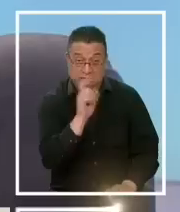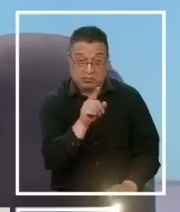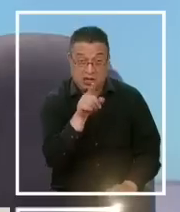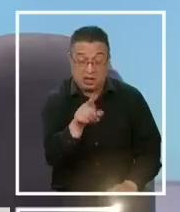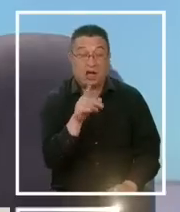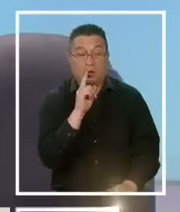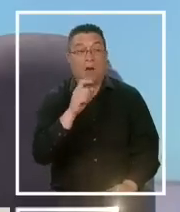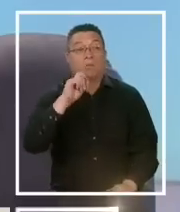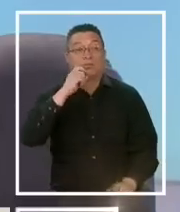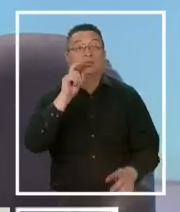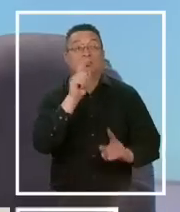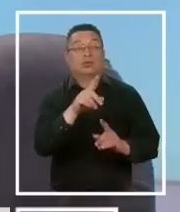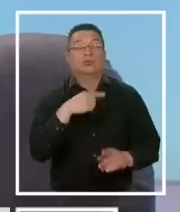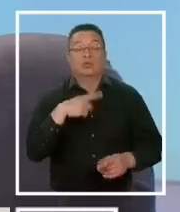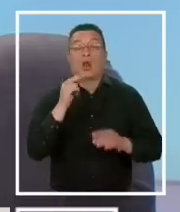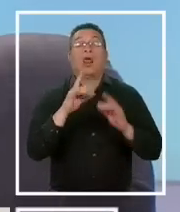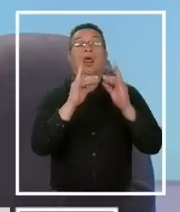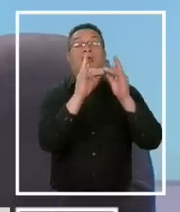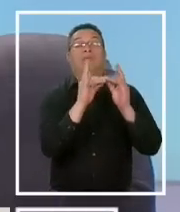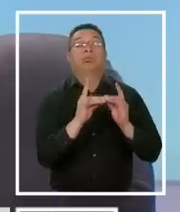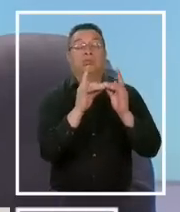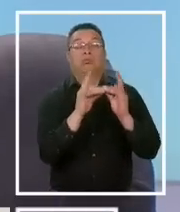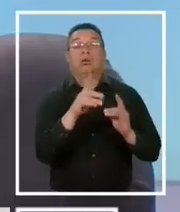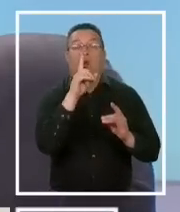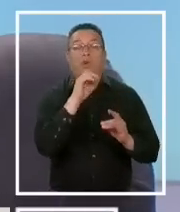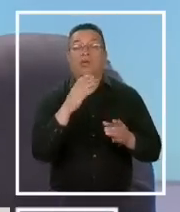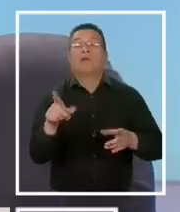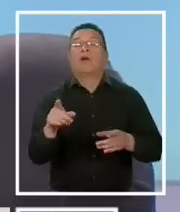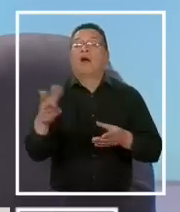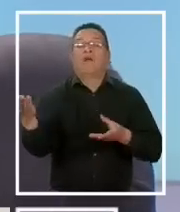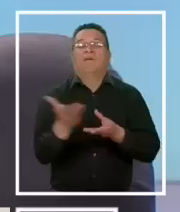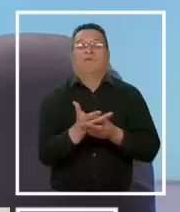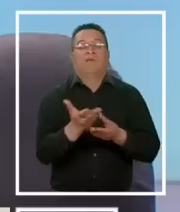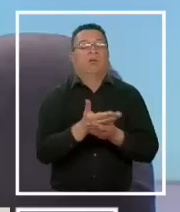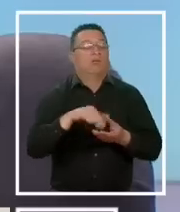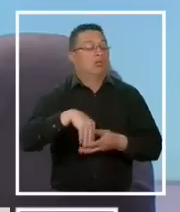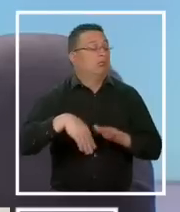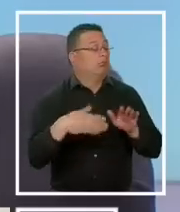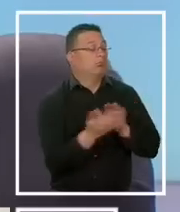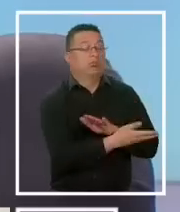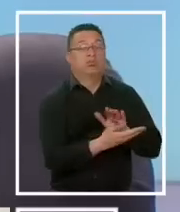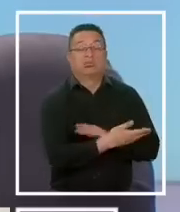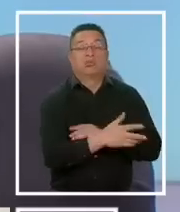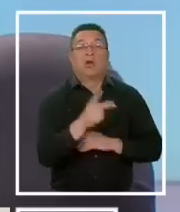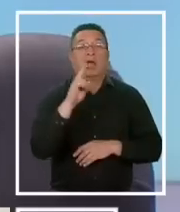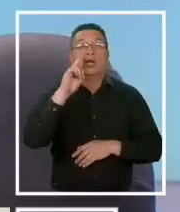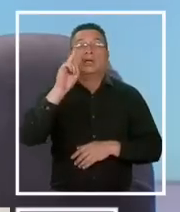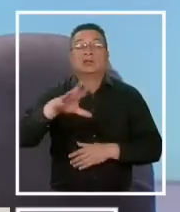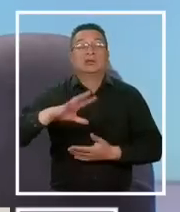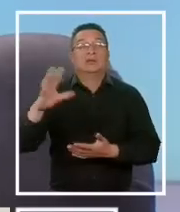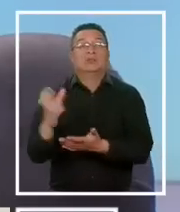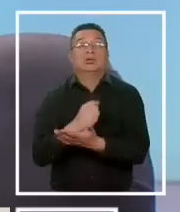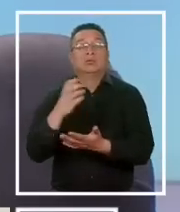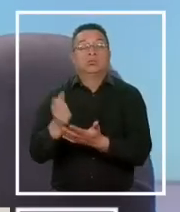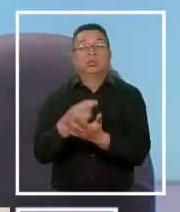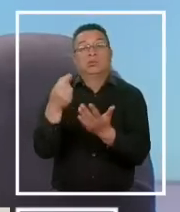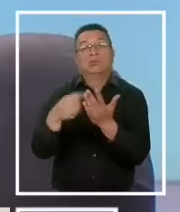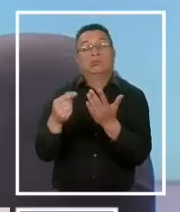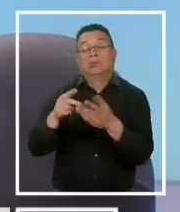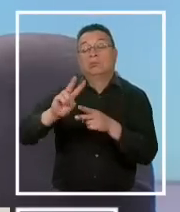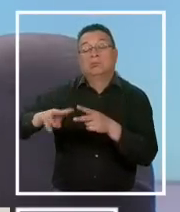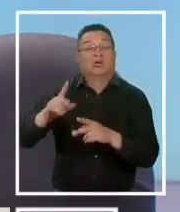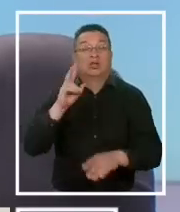tenían un apodo del sepulturero porque archivaba las causas sin llegar sin llegar a digamos a